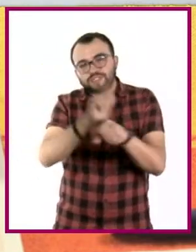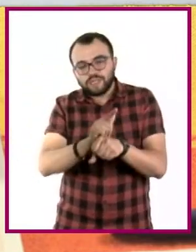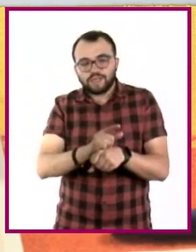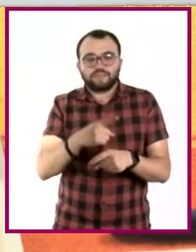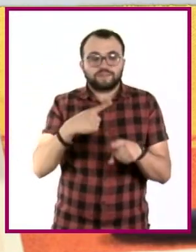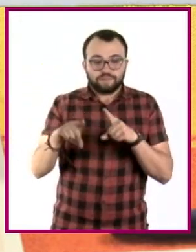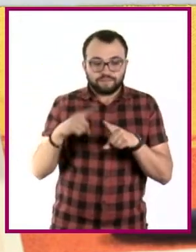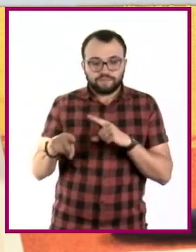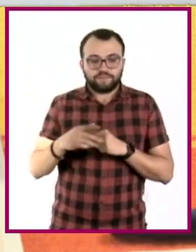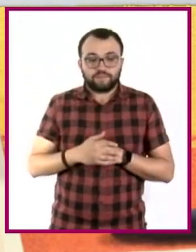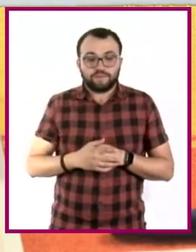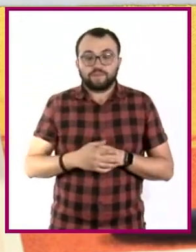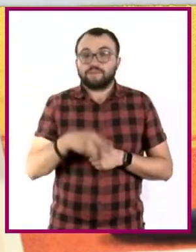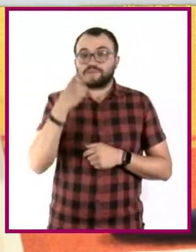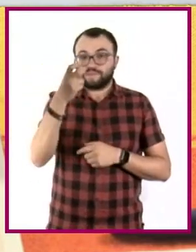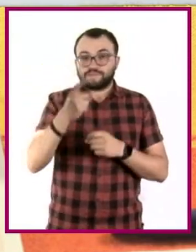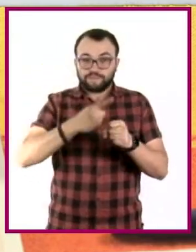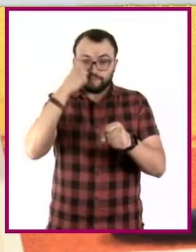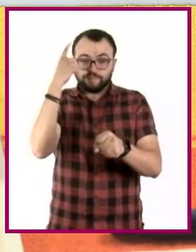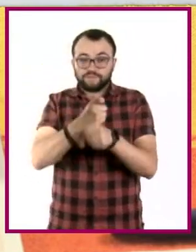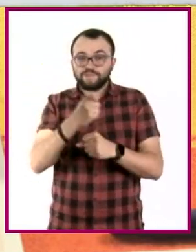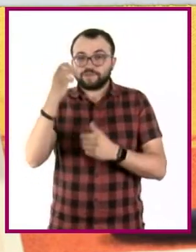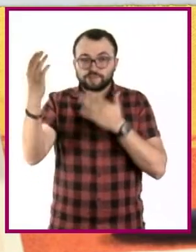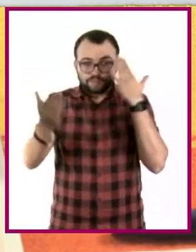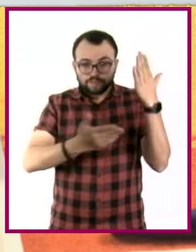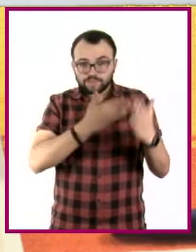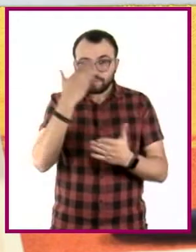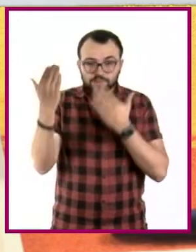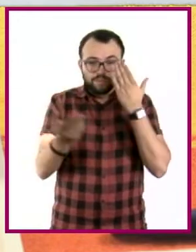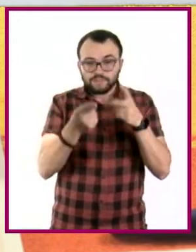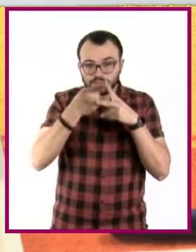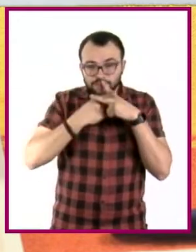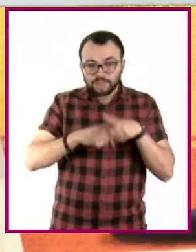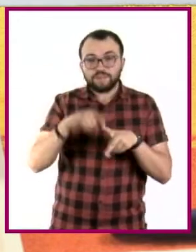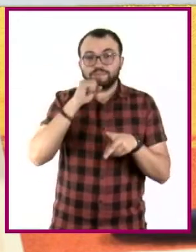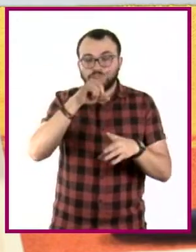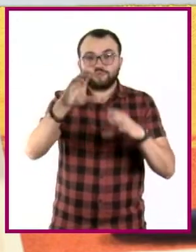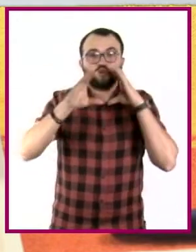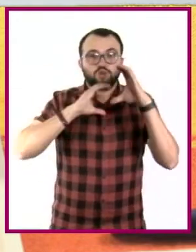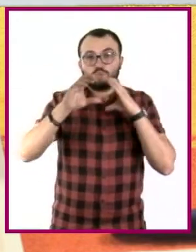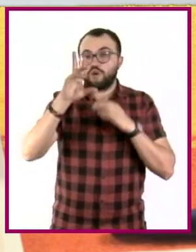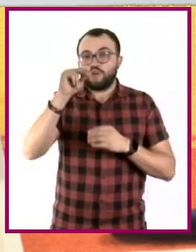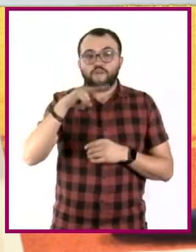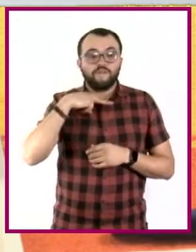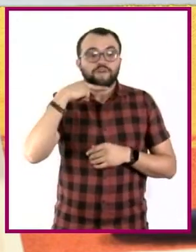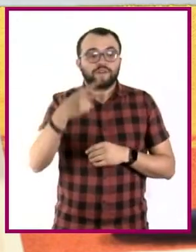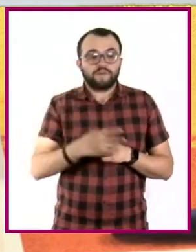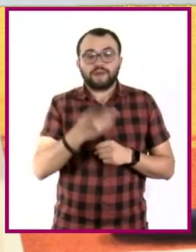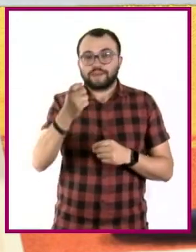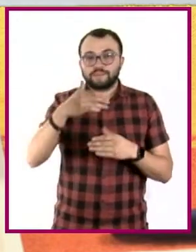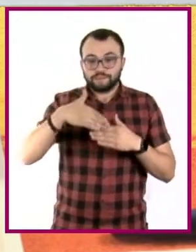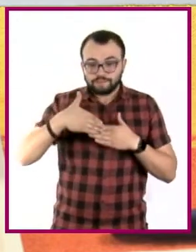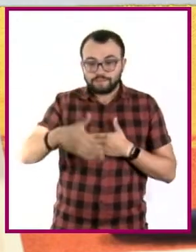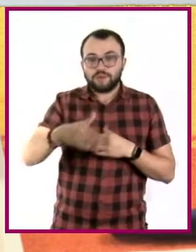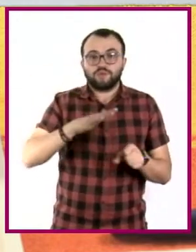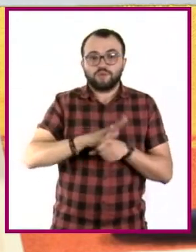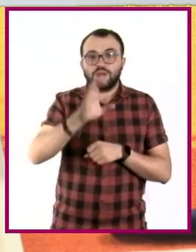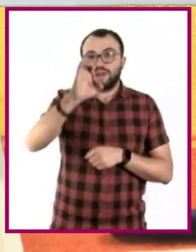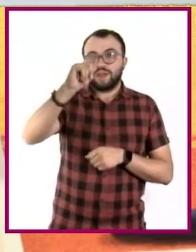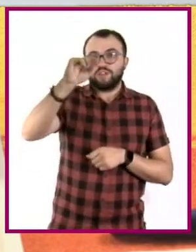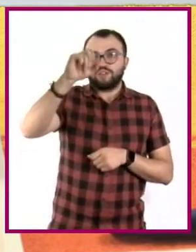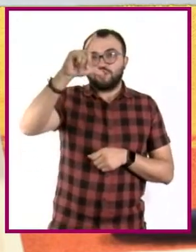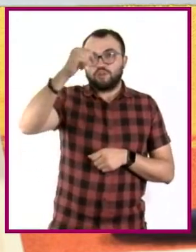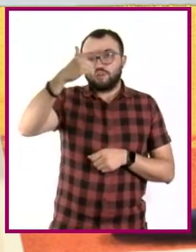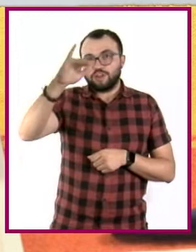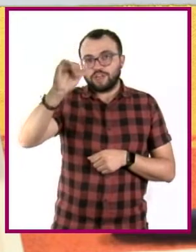¿sí? Digamos que los primeros estudios que se hicieron de comunicación no verbal partían desde la etología,